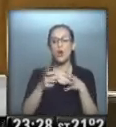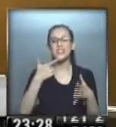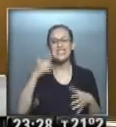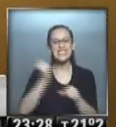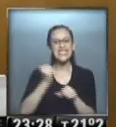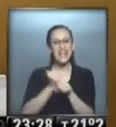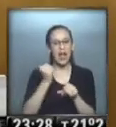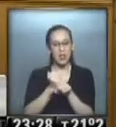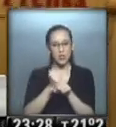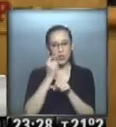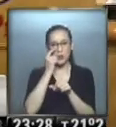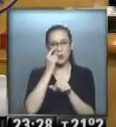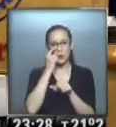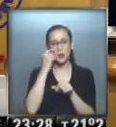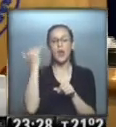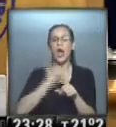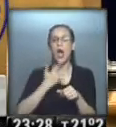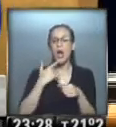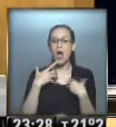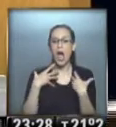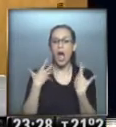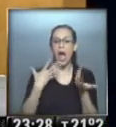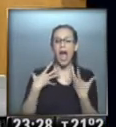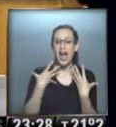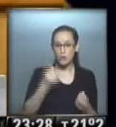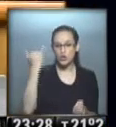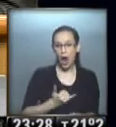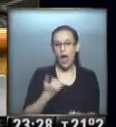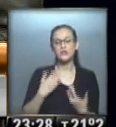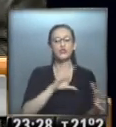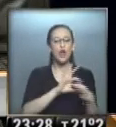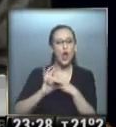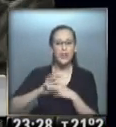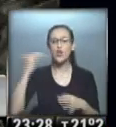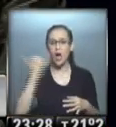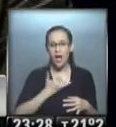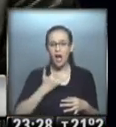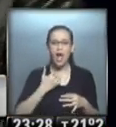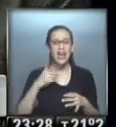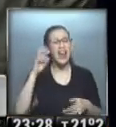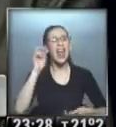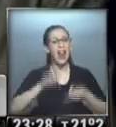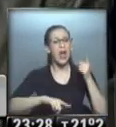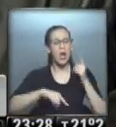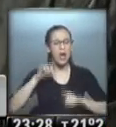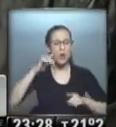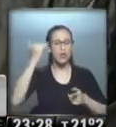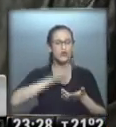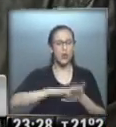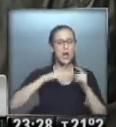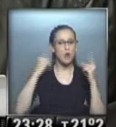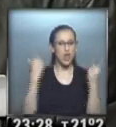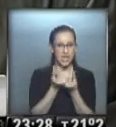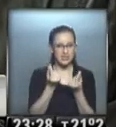confederación acompaña esa movilización. Pero somos solidarios con el reclamo y lo que los compañeros plantean. Nosotros no estamos en contra de eso,